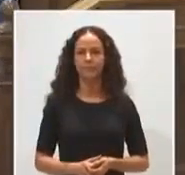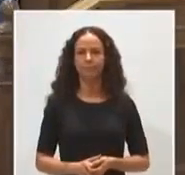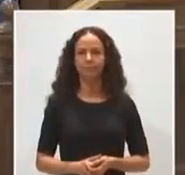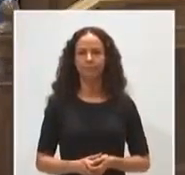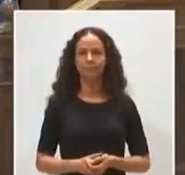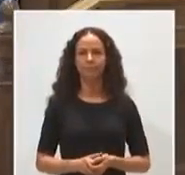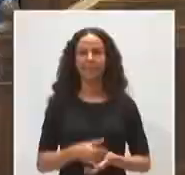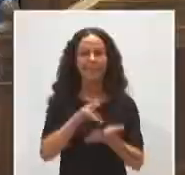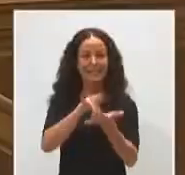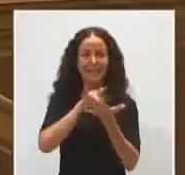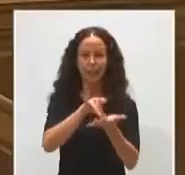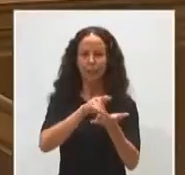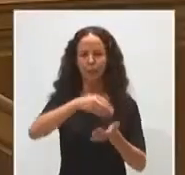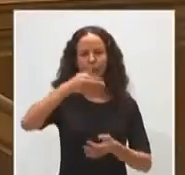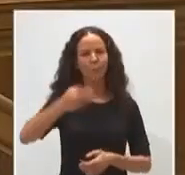servicio indispensable